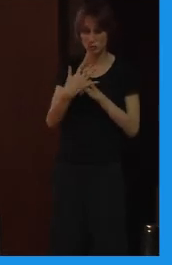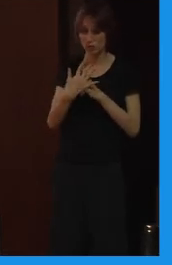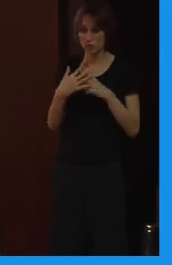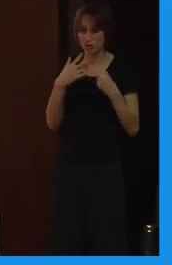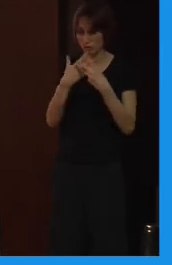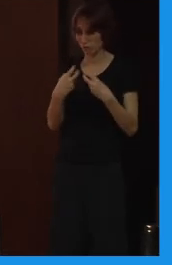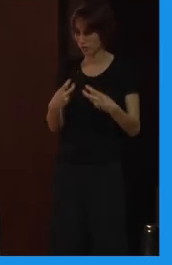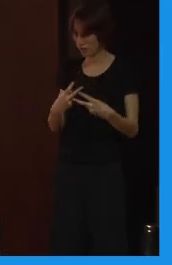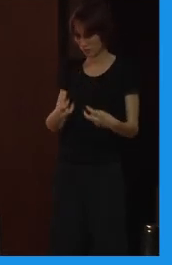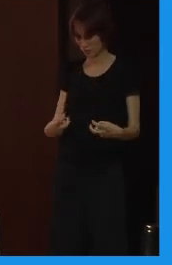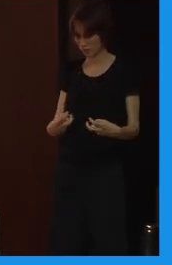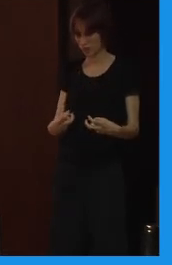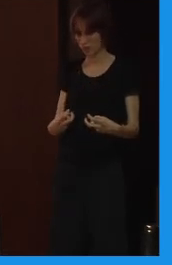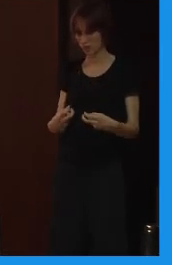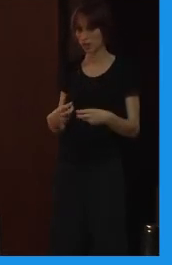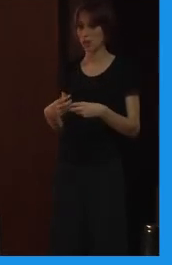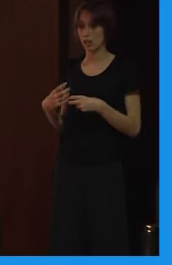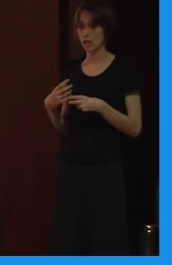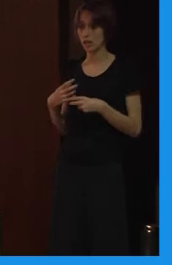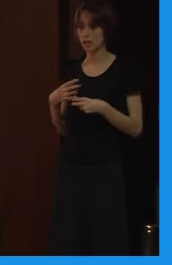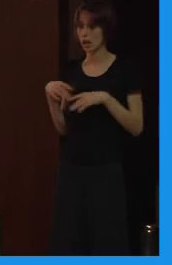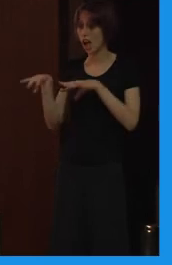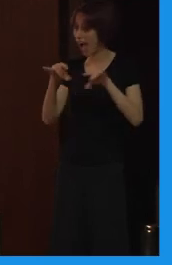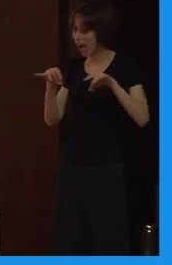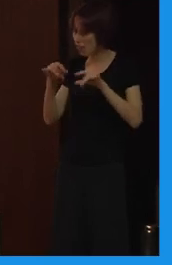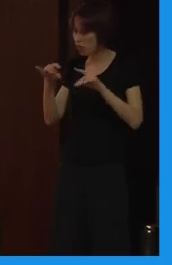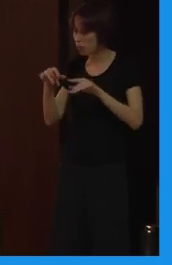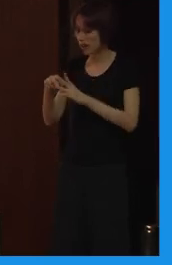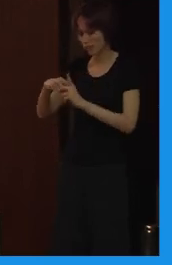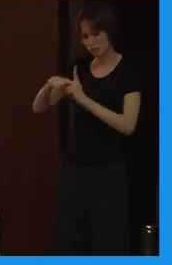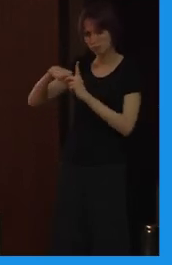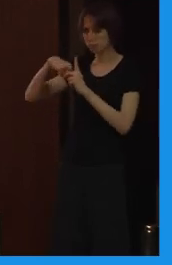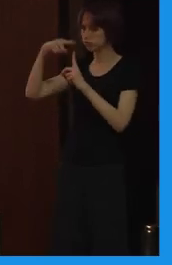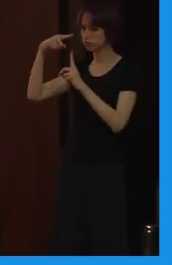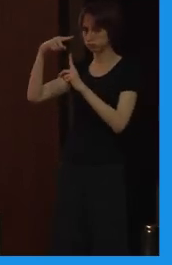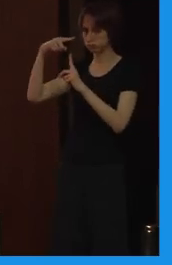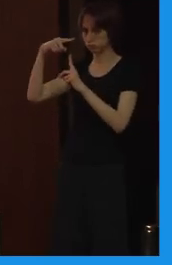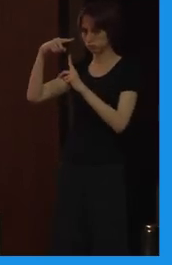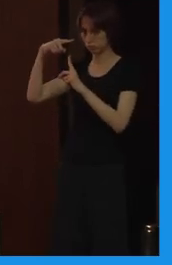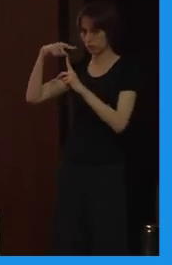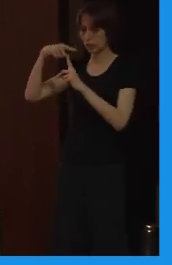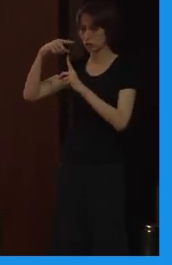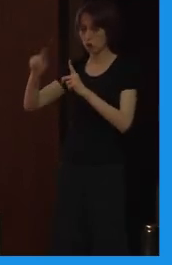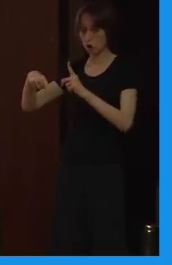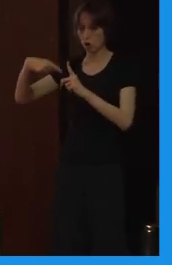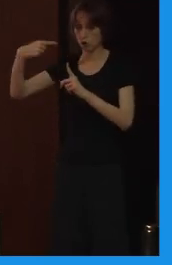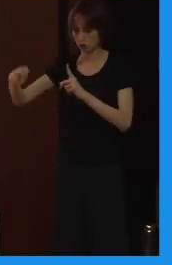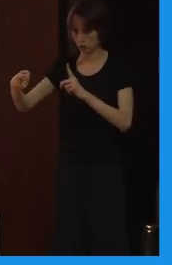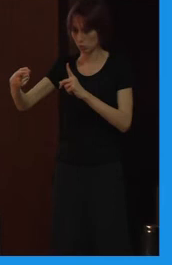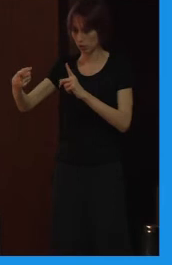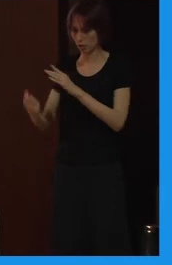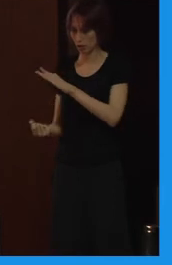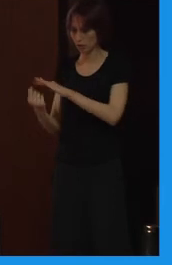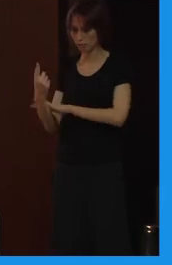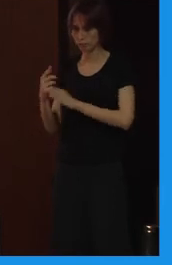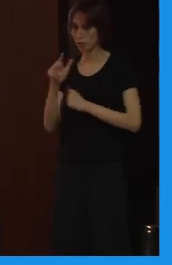una hipoglucemia. Eso me crea un estrés tremendo y segrego hormonas para solventar el problema. Una de ellas es la hormona